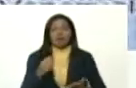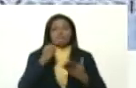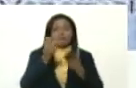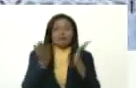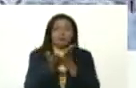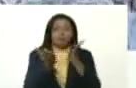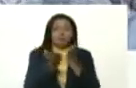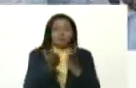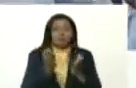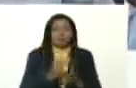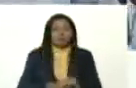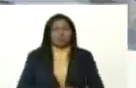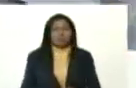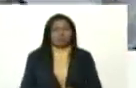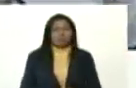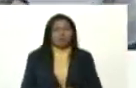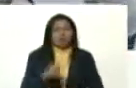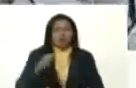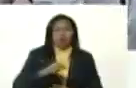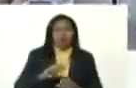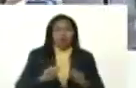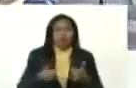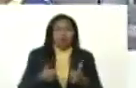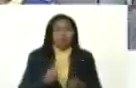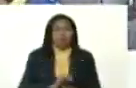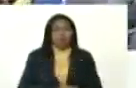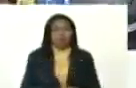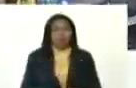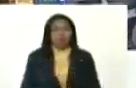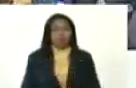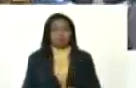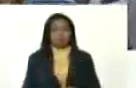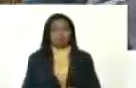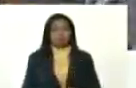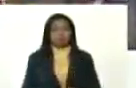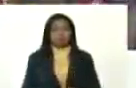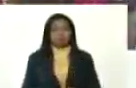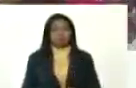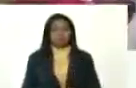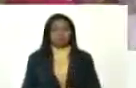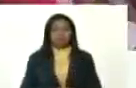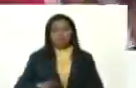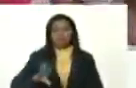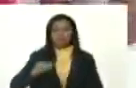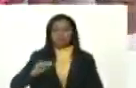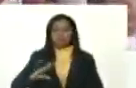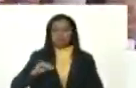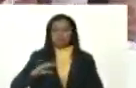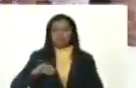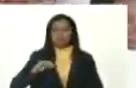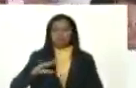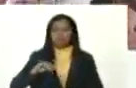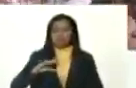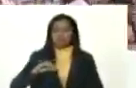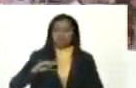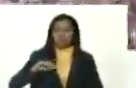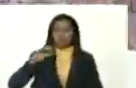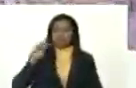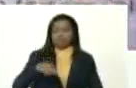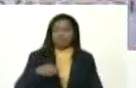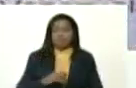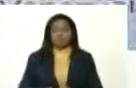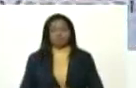estudiantiles. A partir de hoy, apoyarlos. Y lactancia materna, aquí también tenemos de lactancia